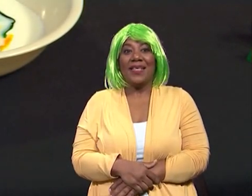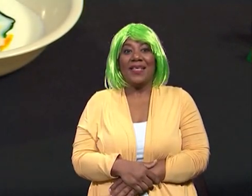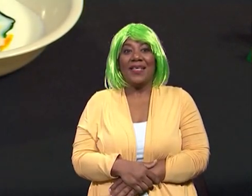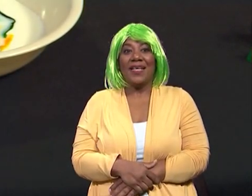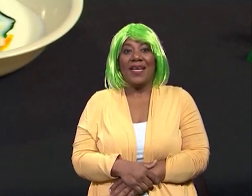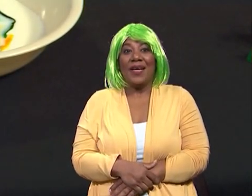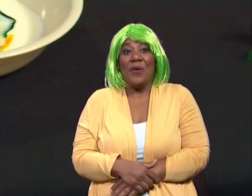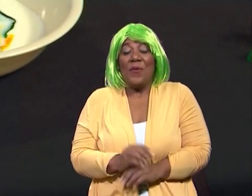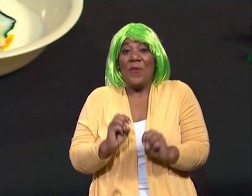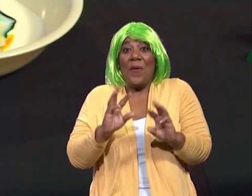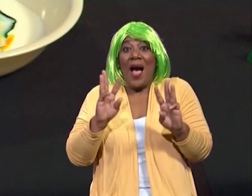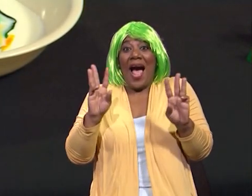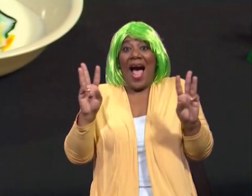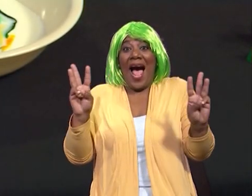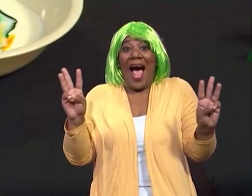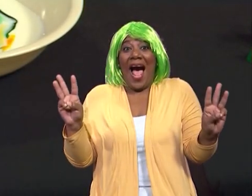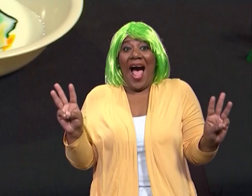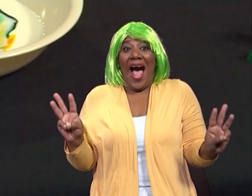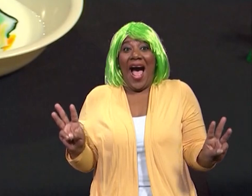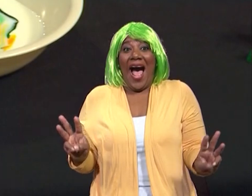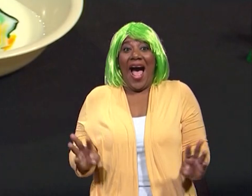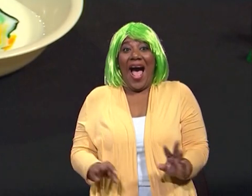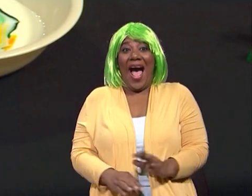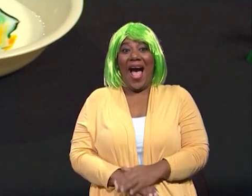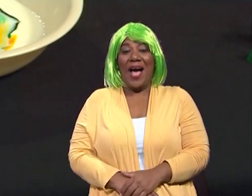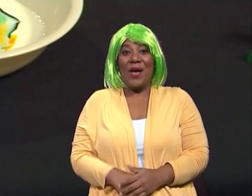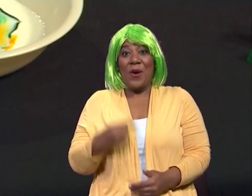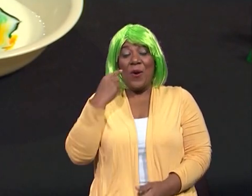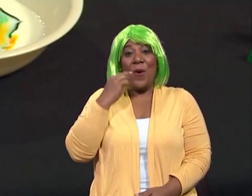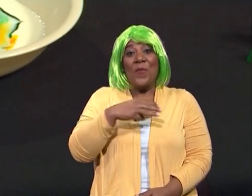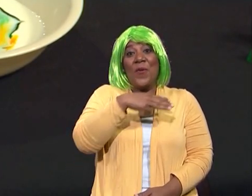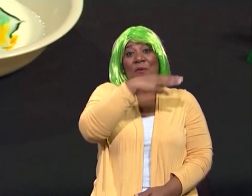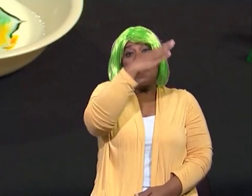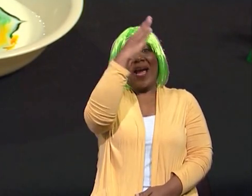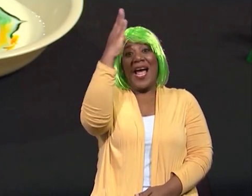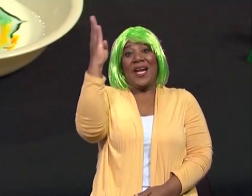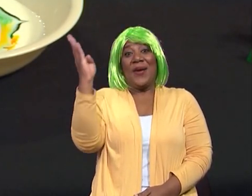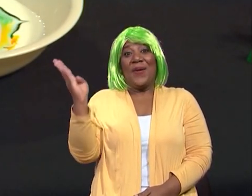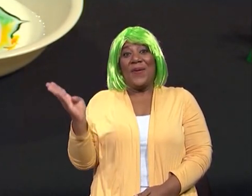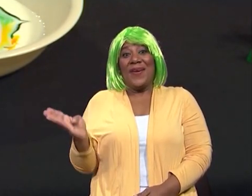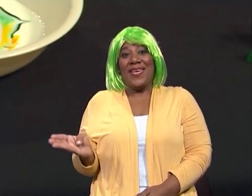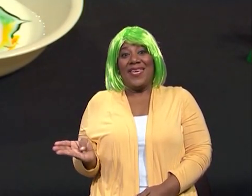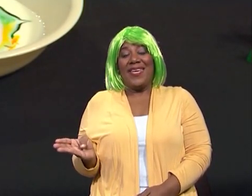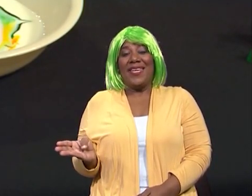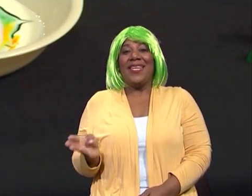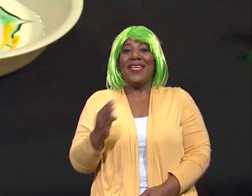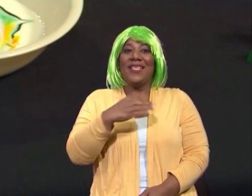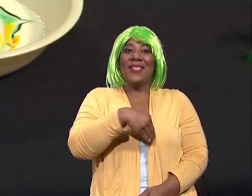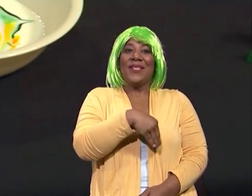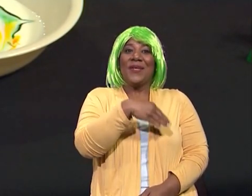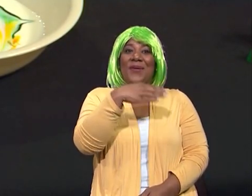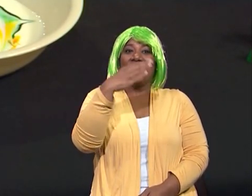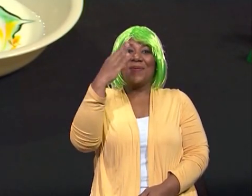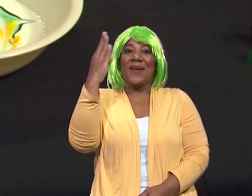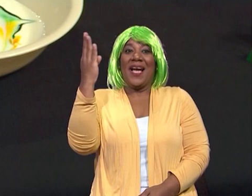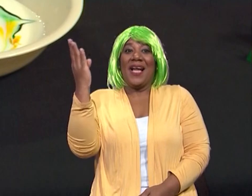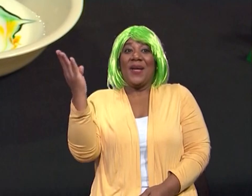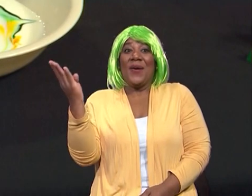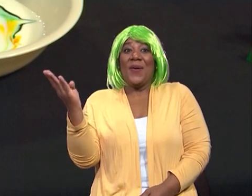Y miren. Ahí está el arco iris de colores. Miren. Y si yo toco por acá, también se va a dispersar. Y si voy